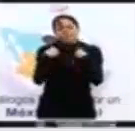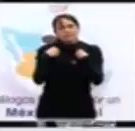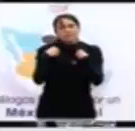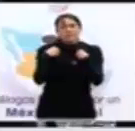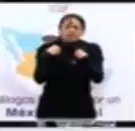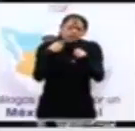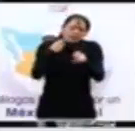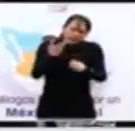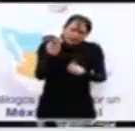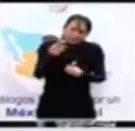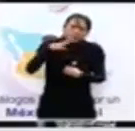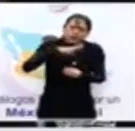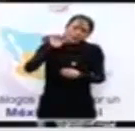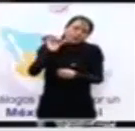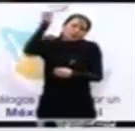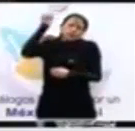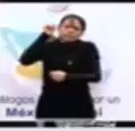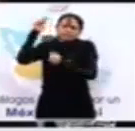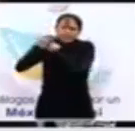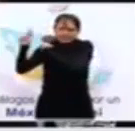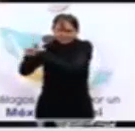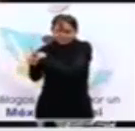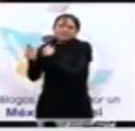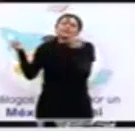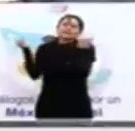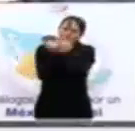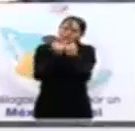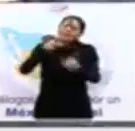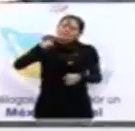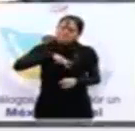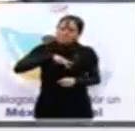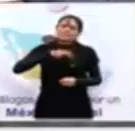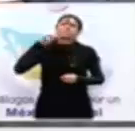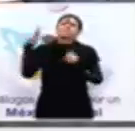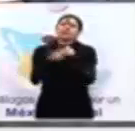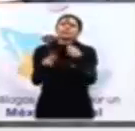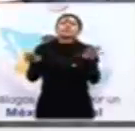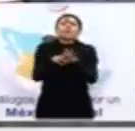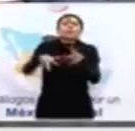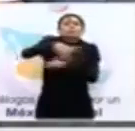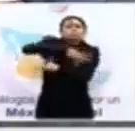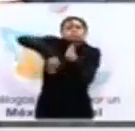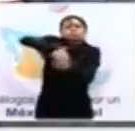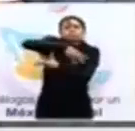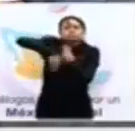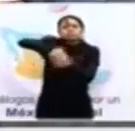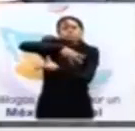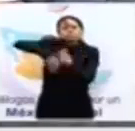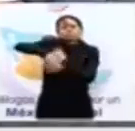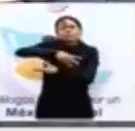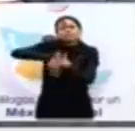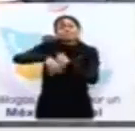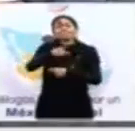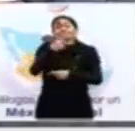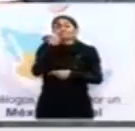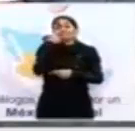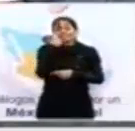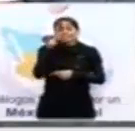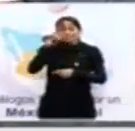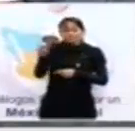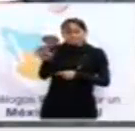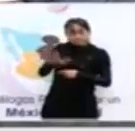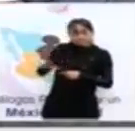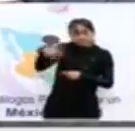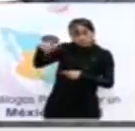nosotros, que subsidiamos, lo hacemos bajo la óptica de la multifuncionalidad de lo rural. Es decir, lo rural no es solamente